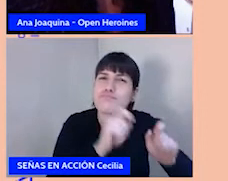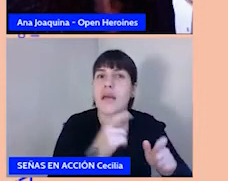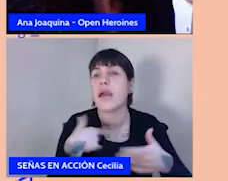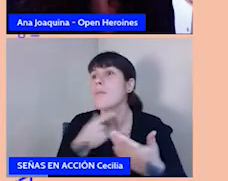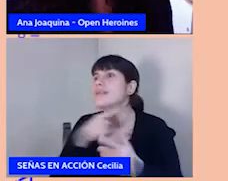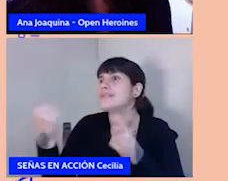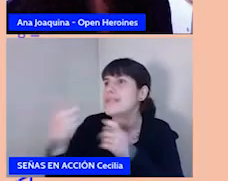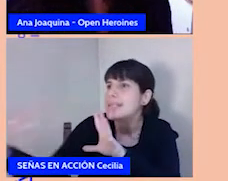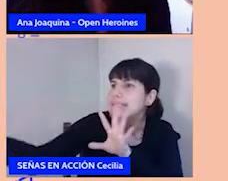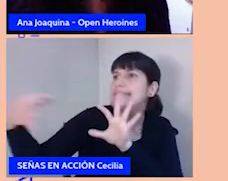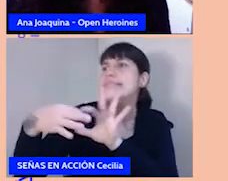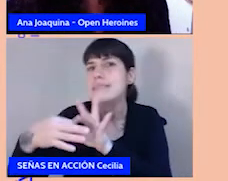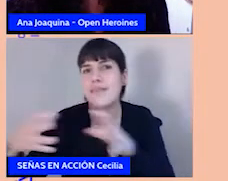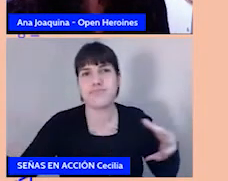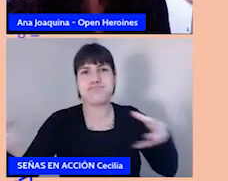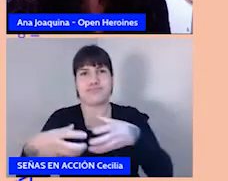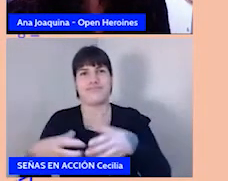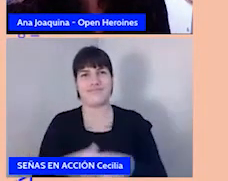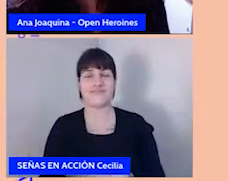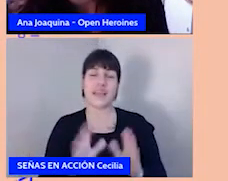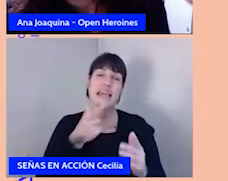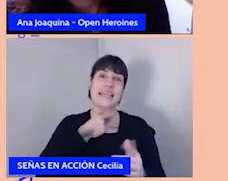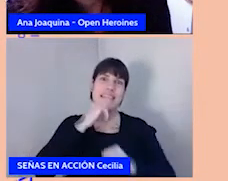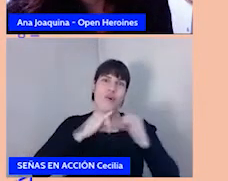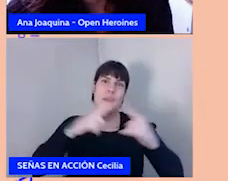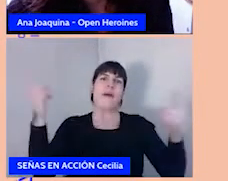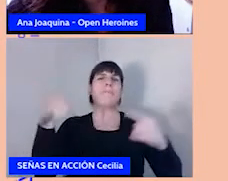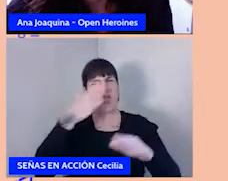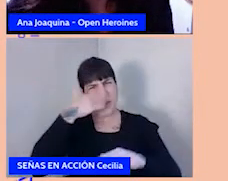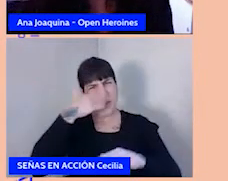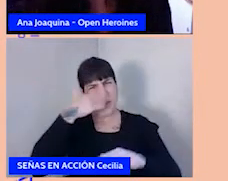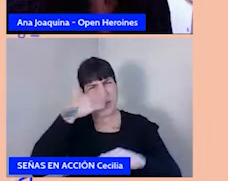pero bueno, vamos a indagar en eso un poquito más adelante.